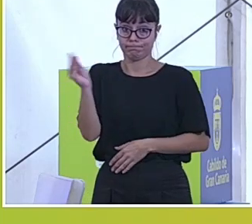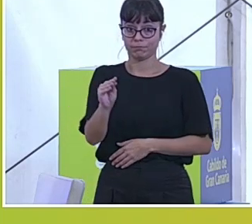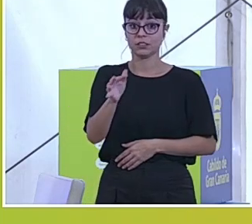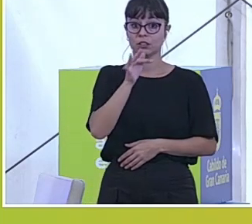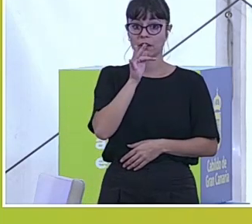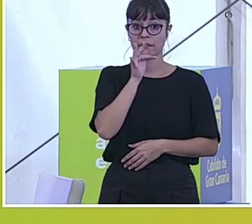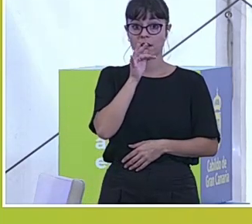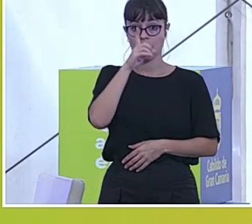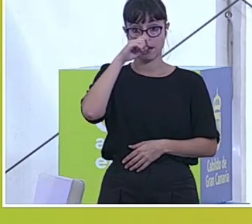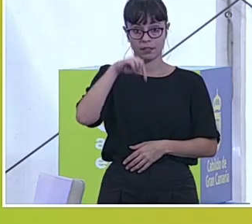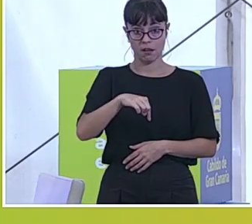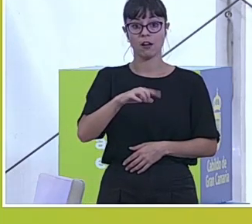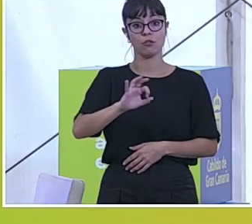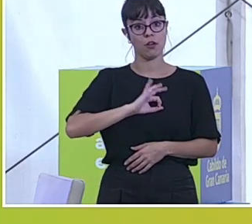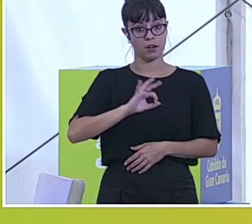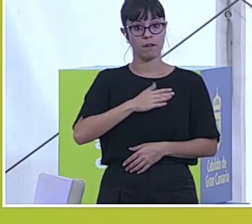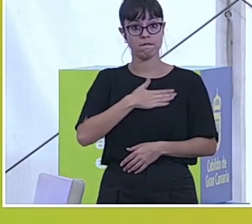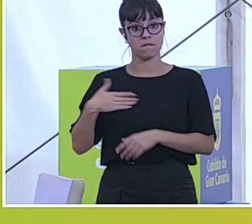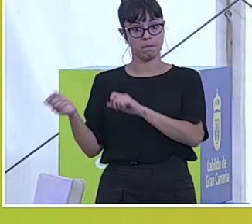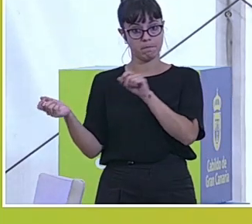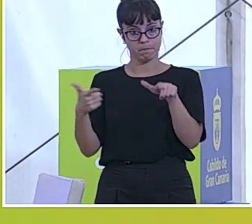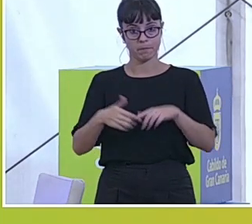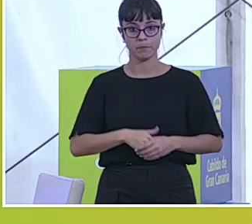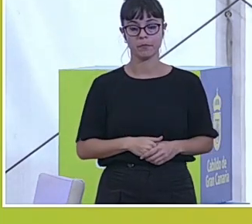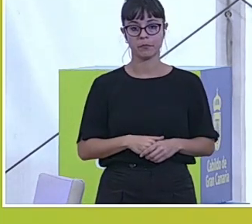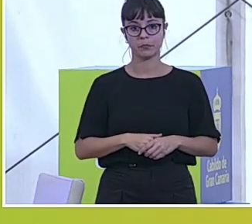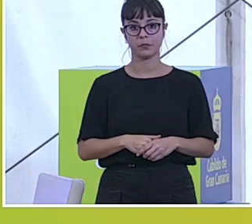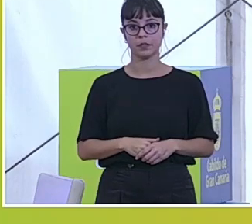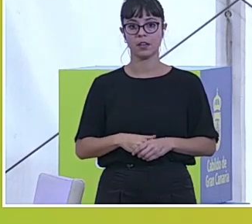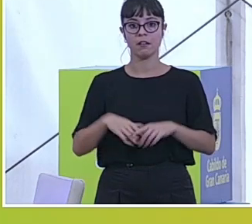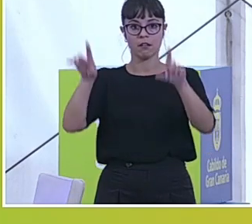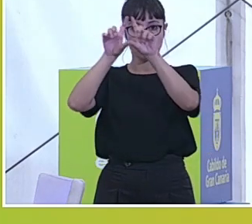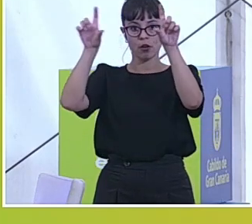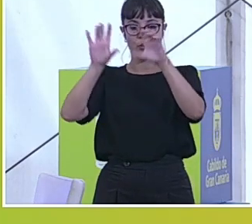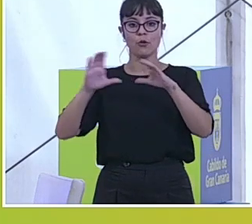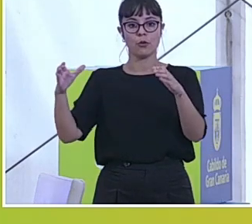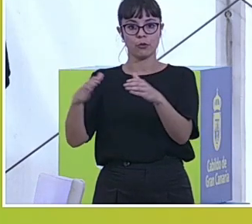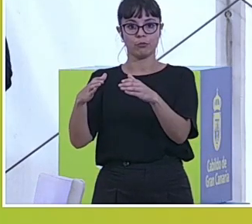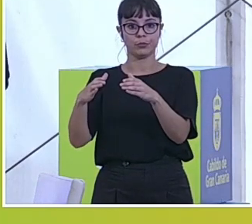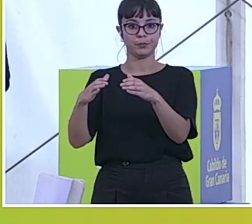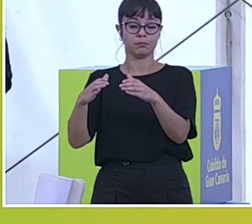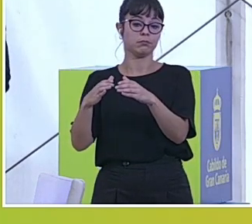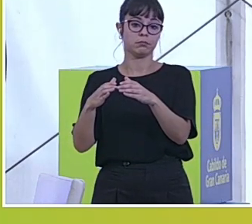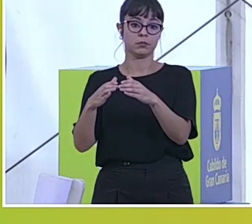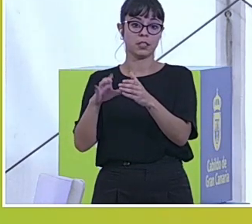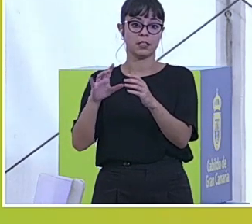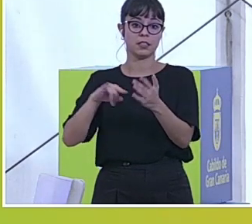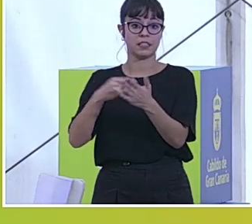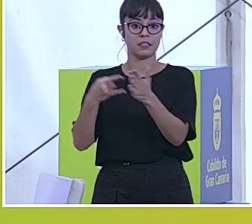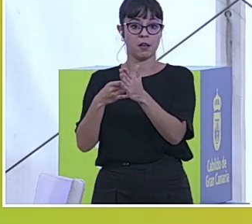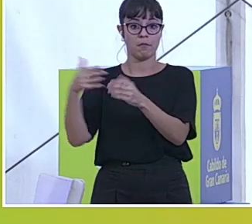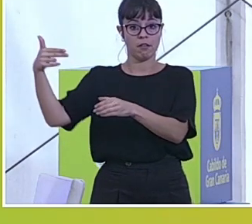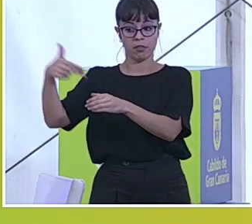en enero de este año. Y el grupo diésel pues seguirá de apoyo para momentos en los que fallen el sistema,